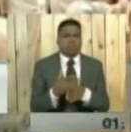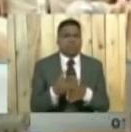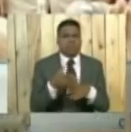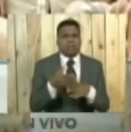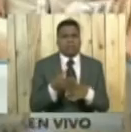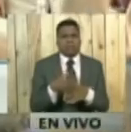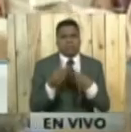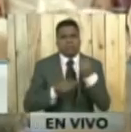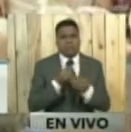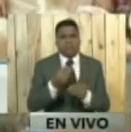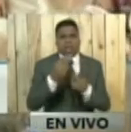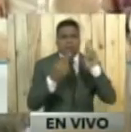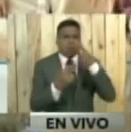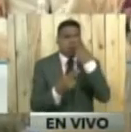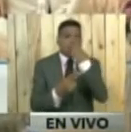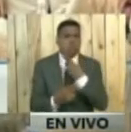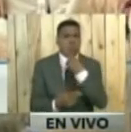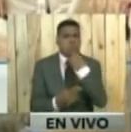Juro